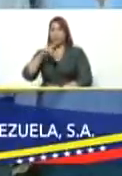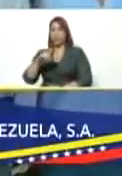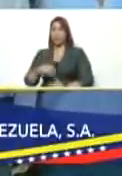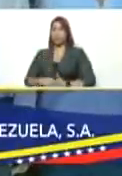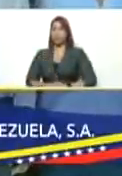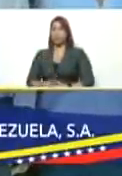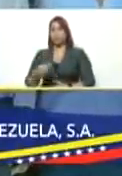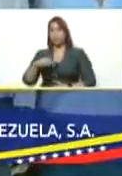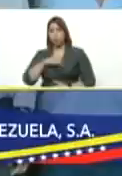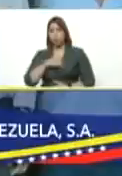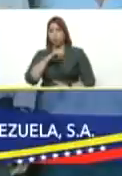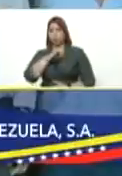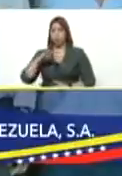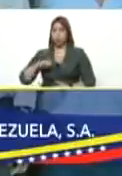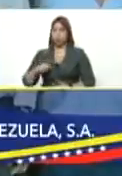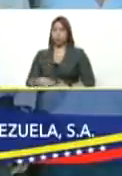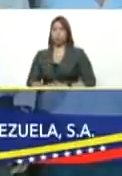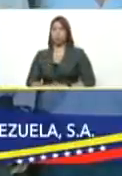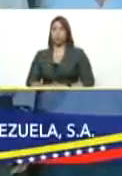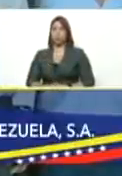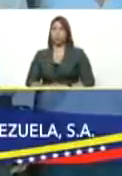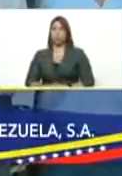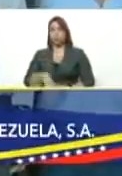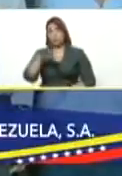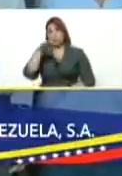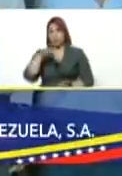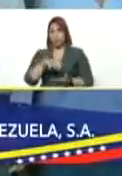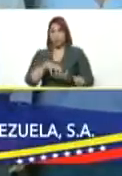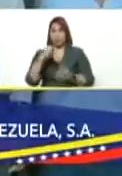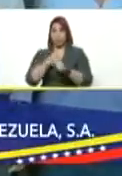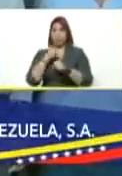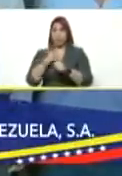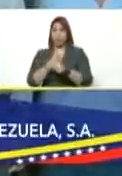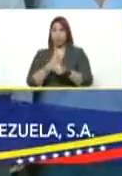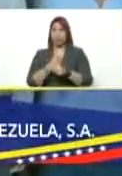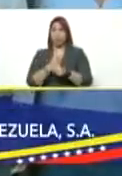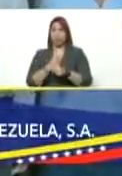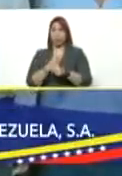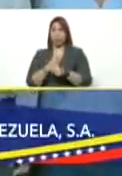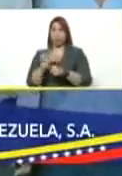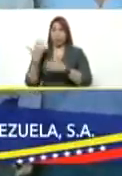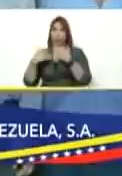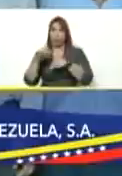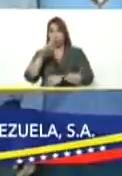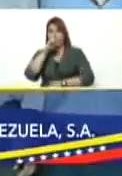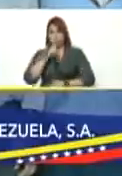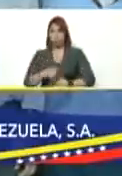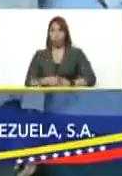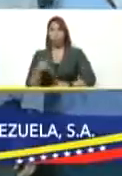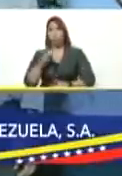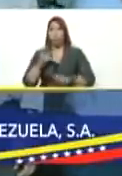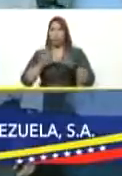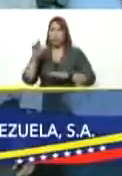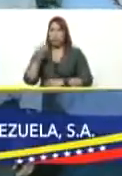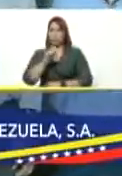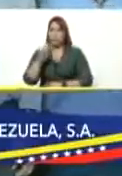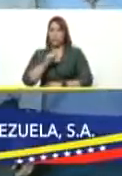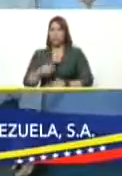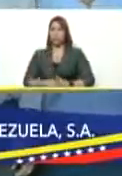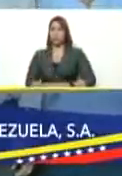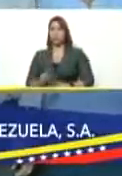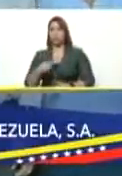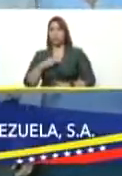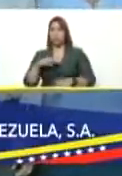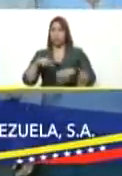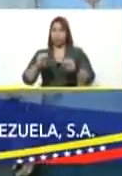que nosotros somos una entidad de trabajo que hace un año o 15 meses fuimos